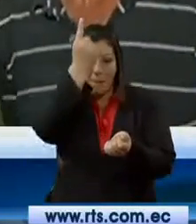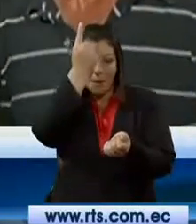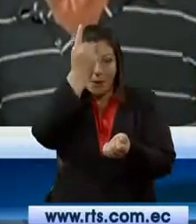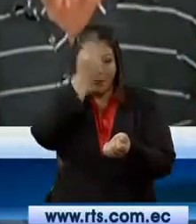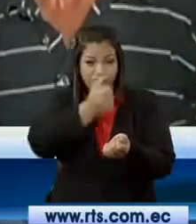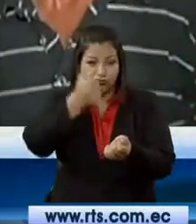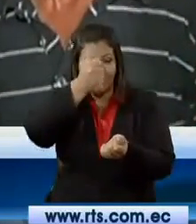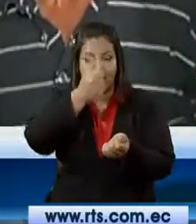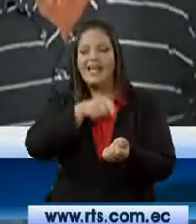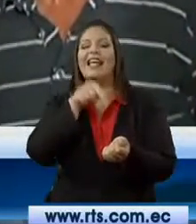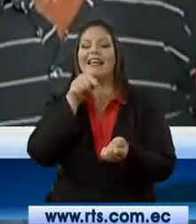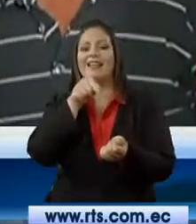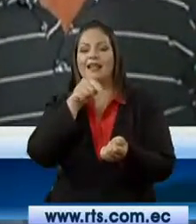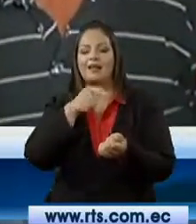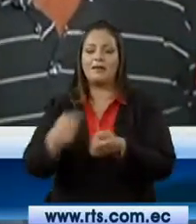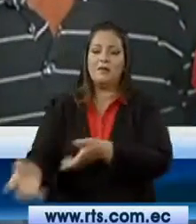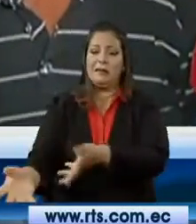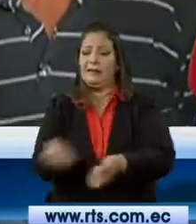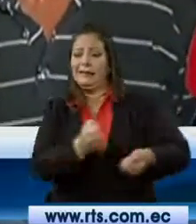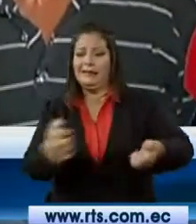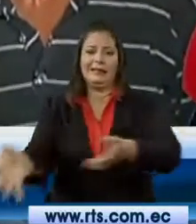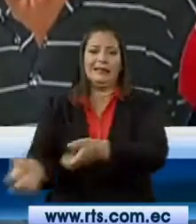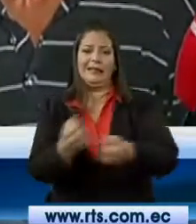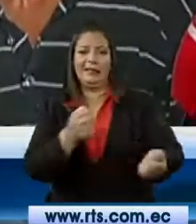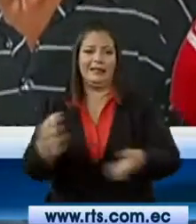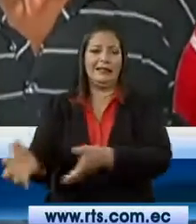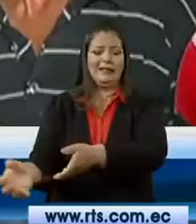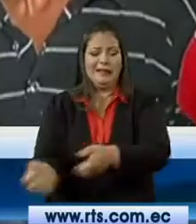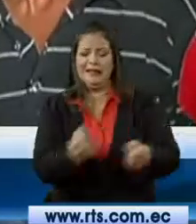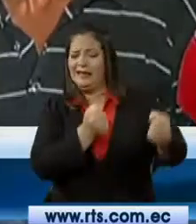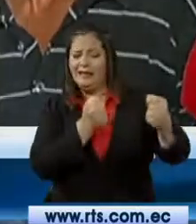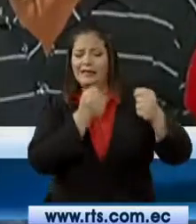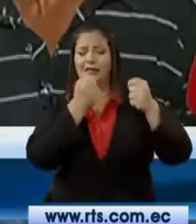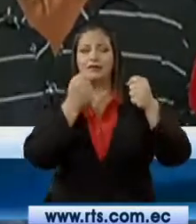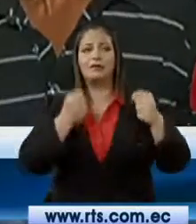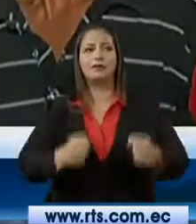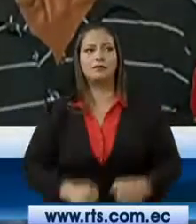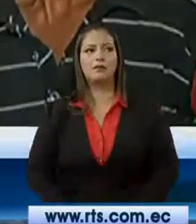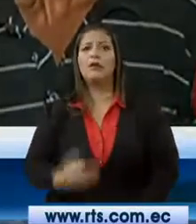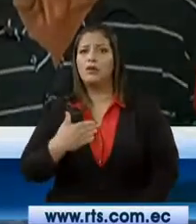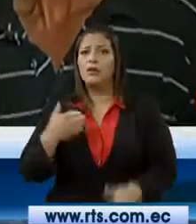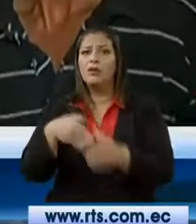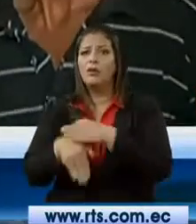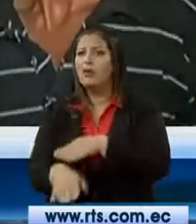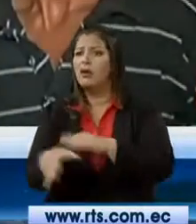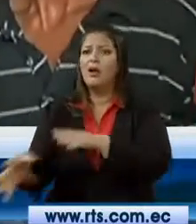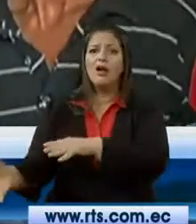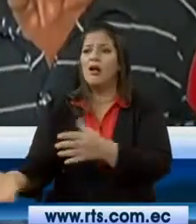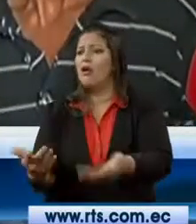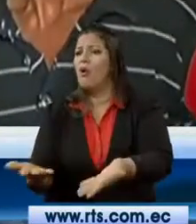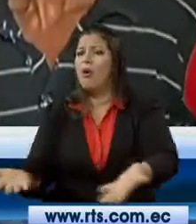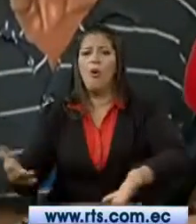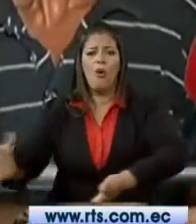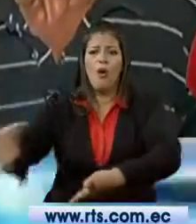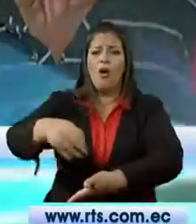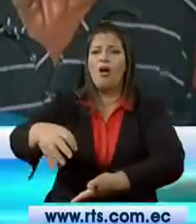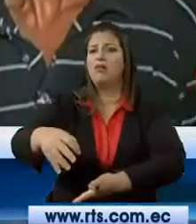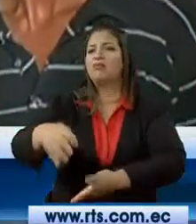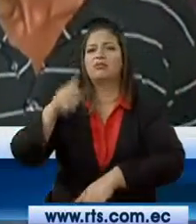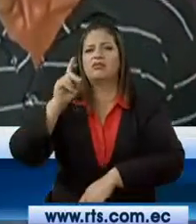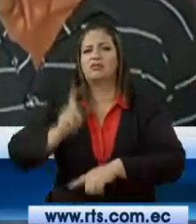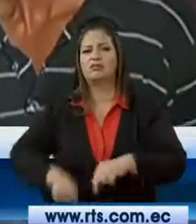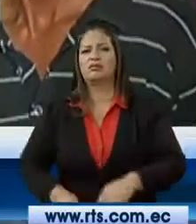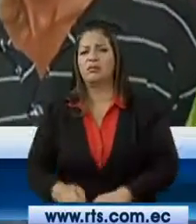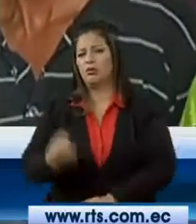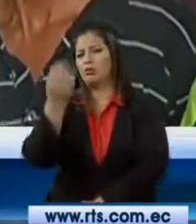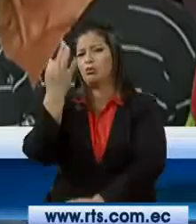mis hermanos, de ahí cojo, yo me adentro a coger y apagar el incendio. Pero ya se hizo más grande, ya no se puede hacer nada, ya se consumió todo. Sí, pero ya